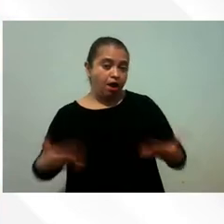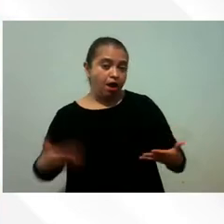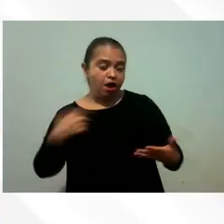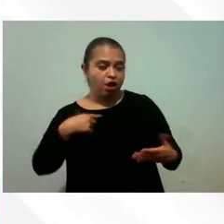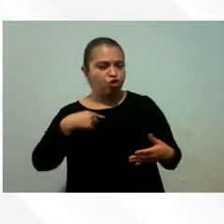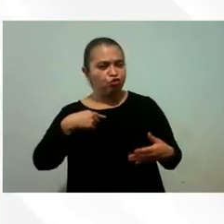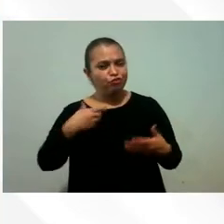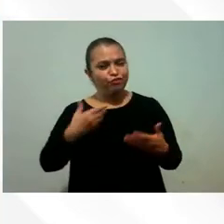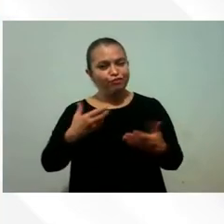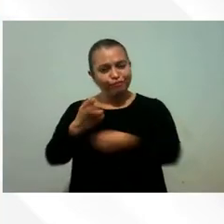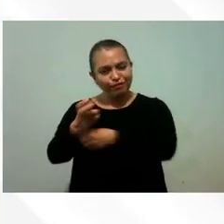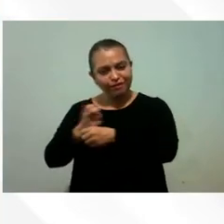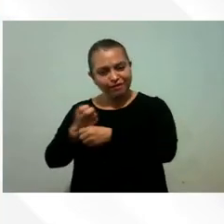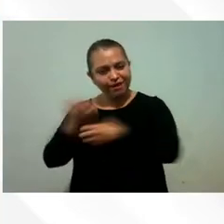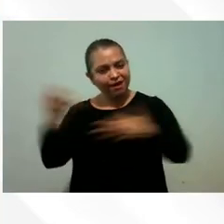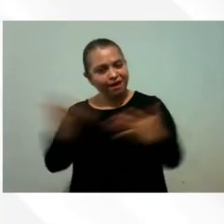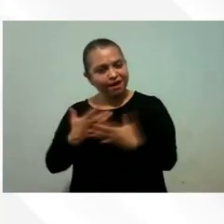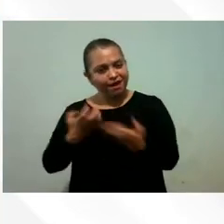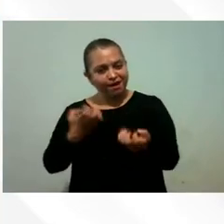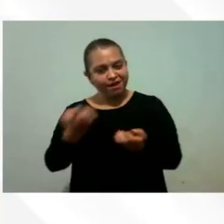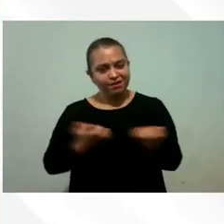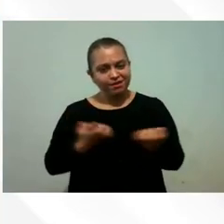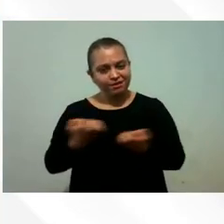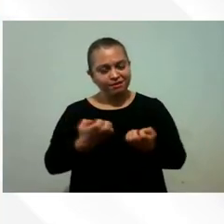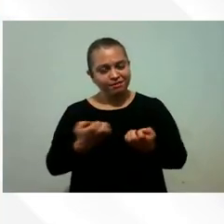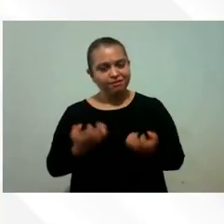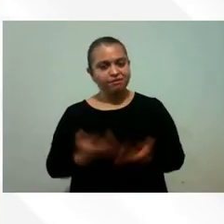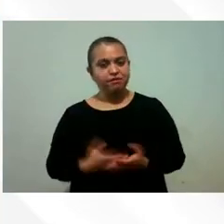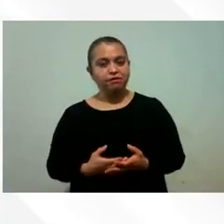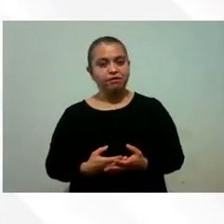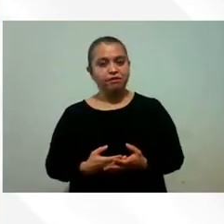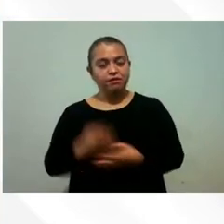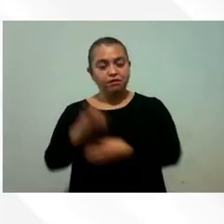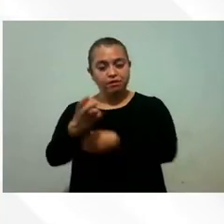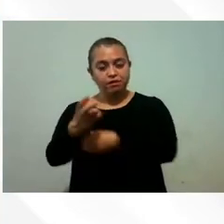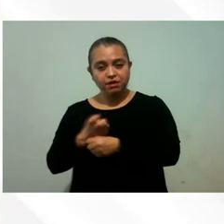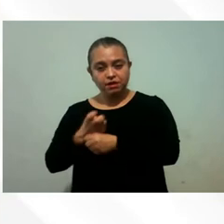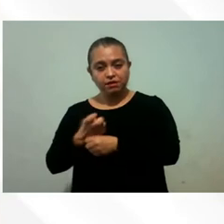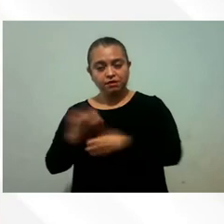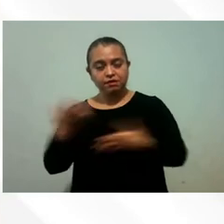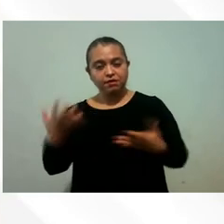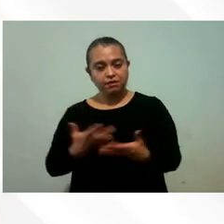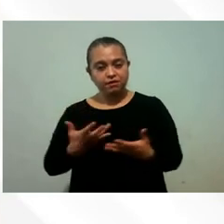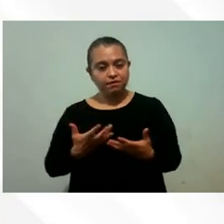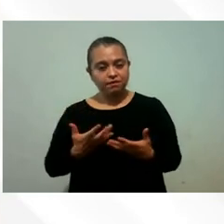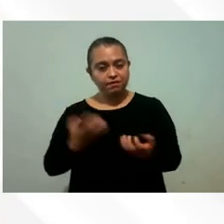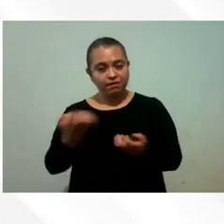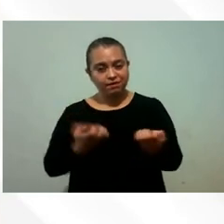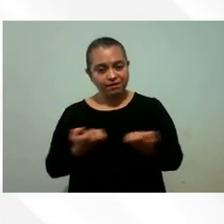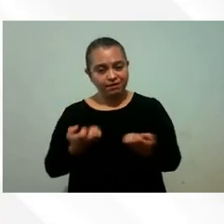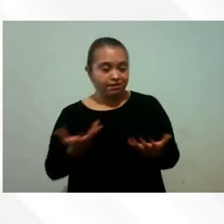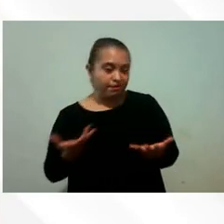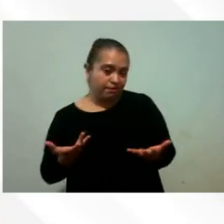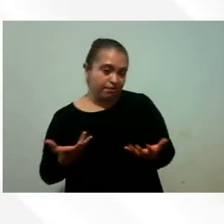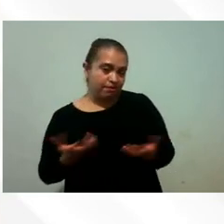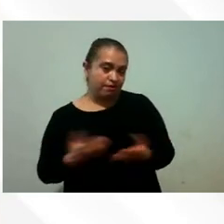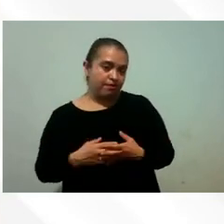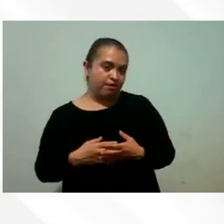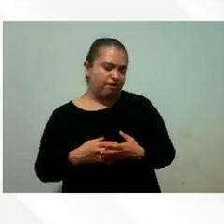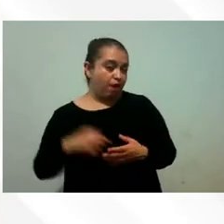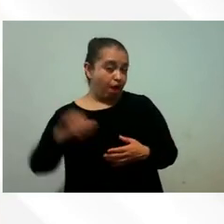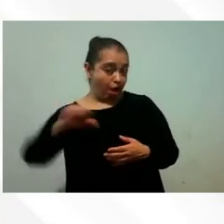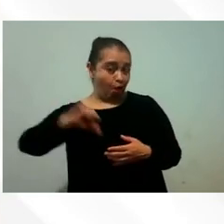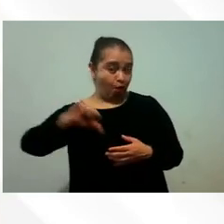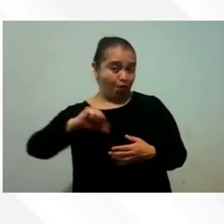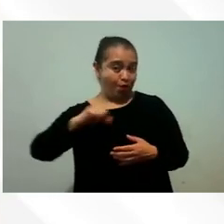que hemos estado viviendo, voy a invitarles a que hagamos una carta. Y creo que este es un momento muy especial,